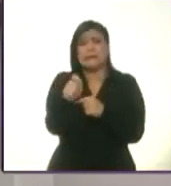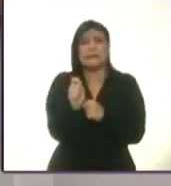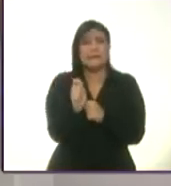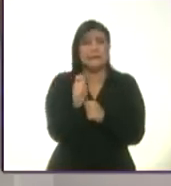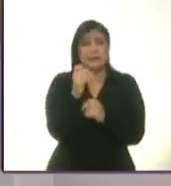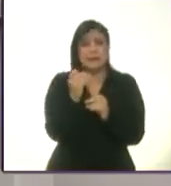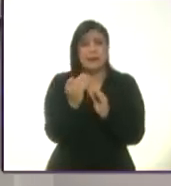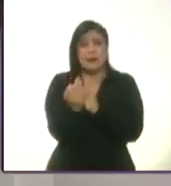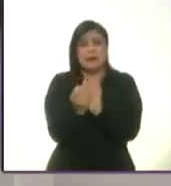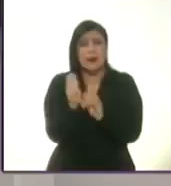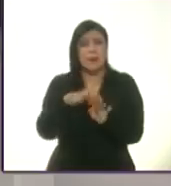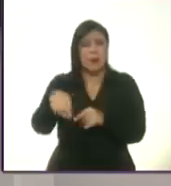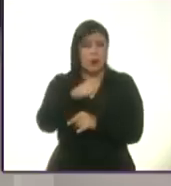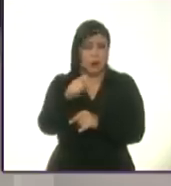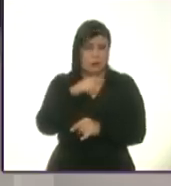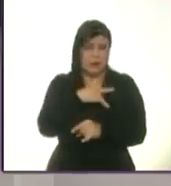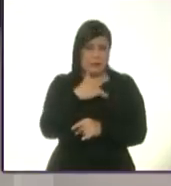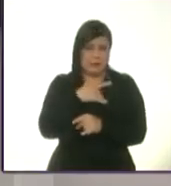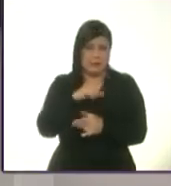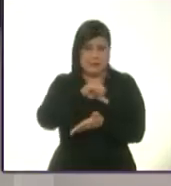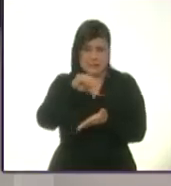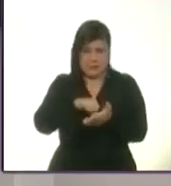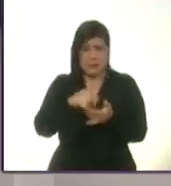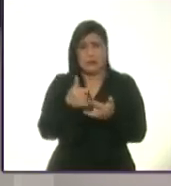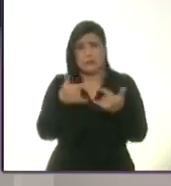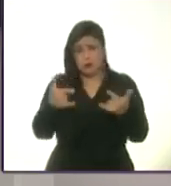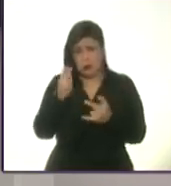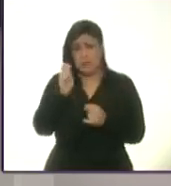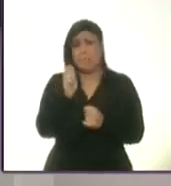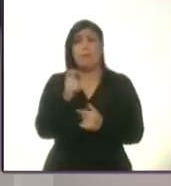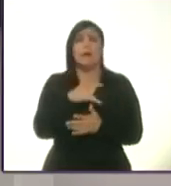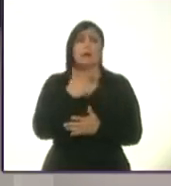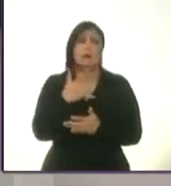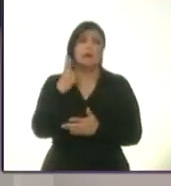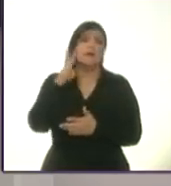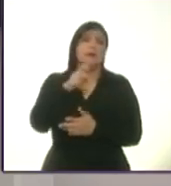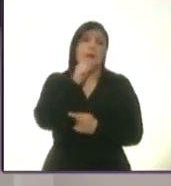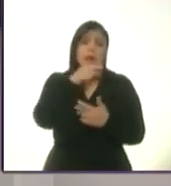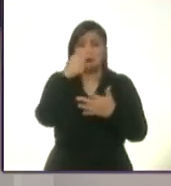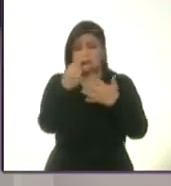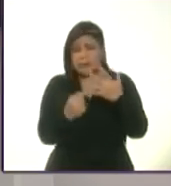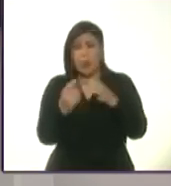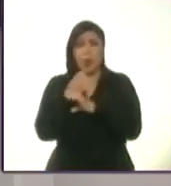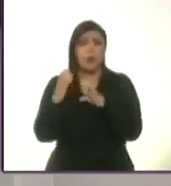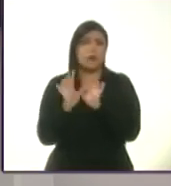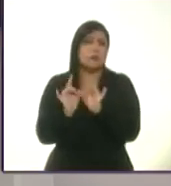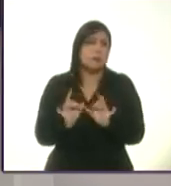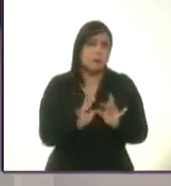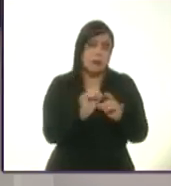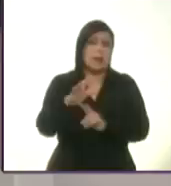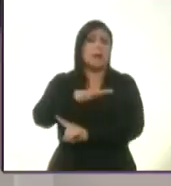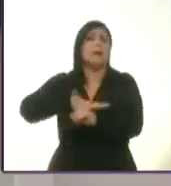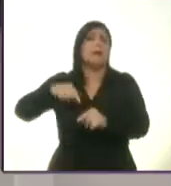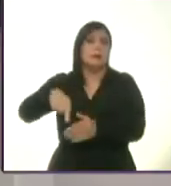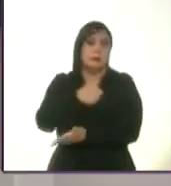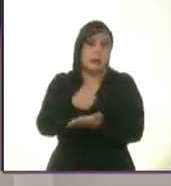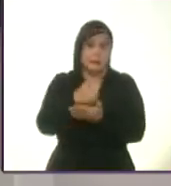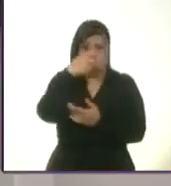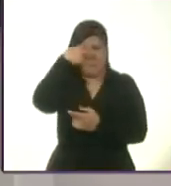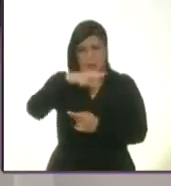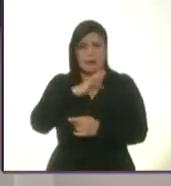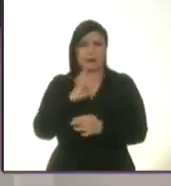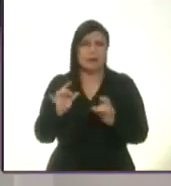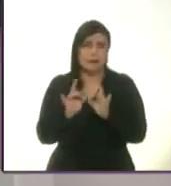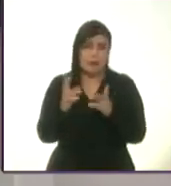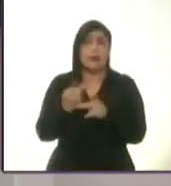cuadras del corazón de la ciudad del centro histórico y otros acontecimientos que se fueron sumando en caso de ganar